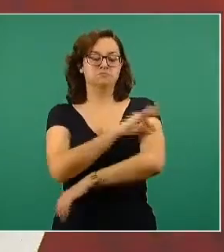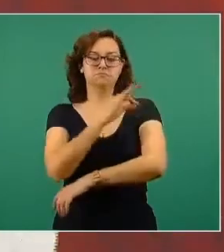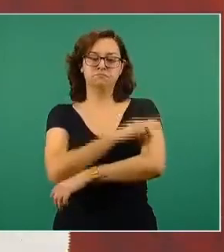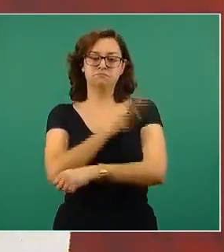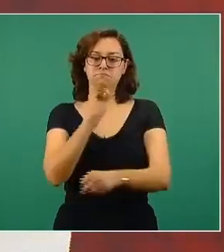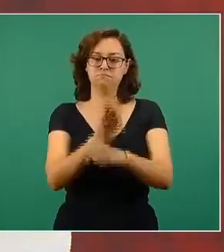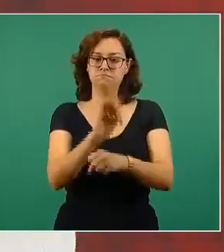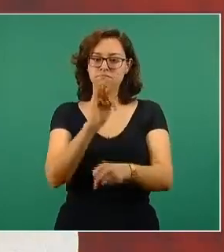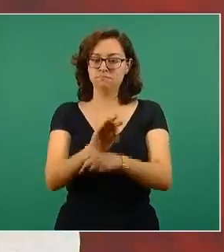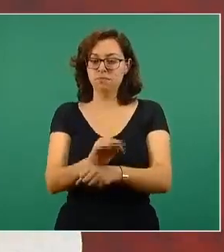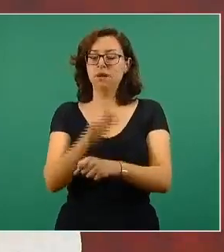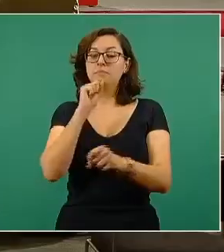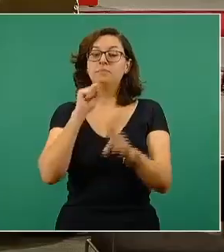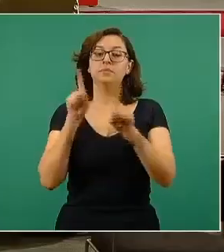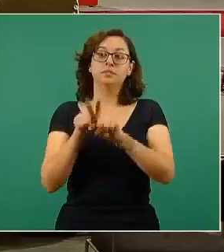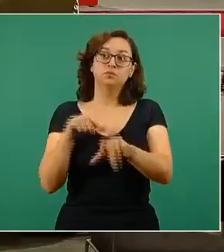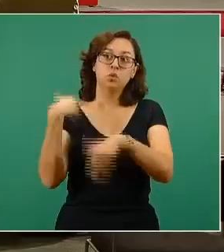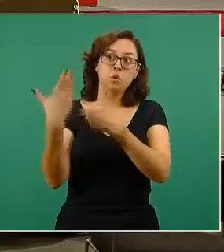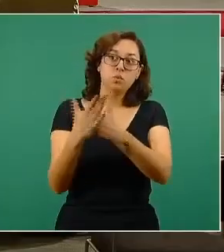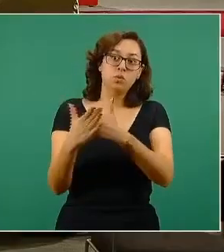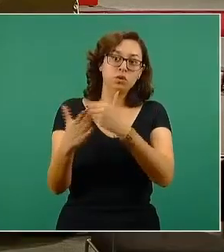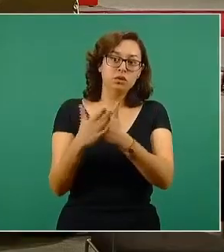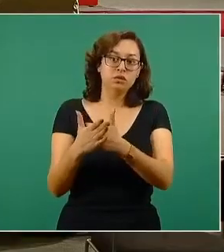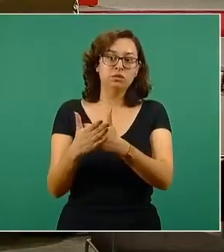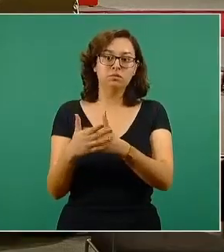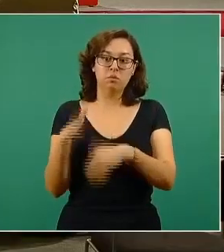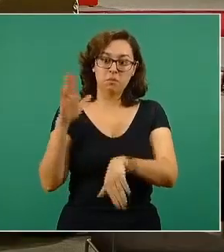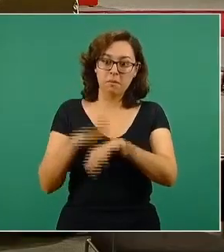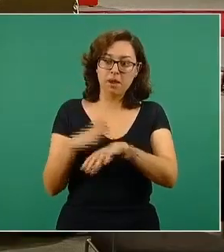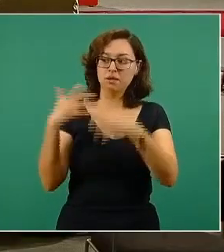todos los demás lotes estén